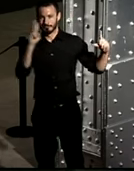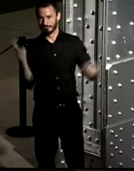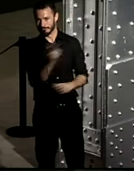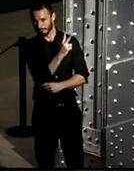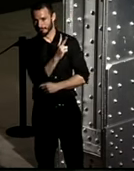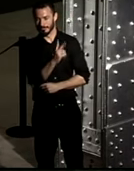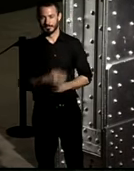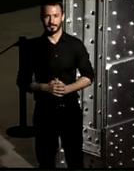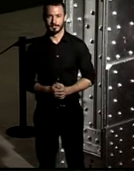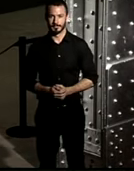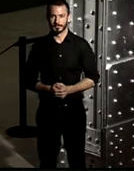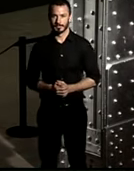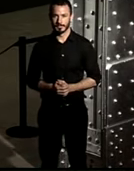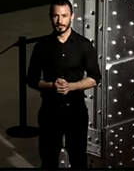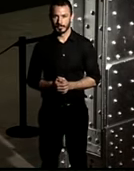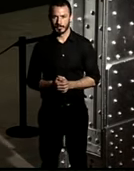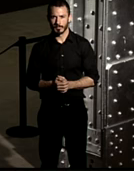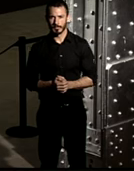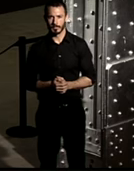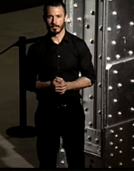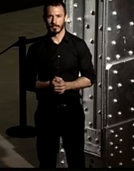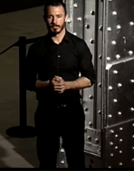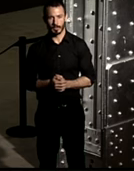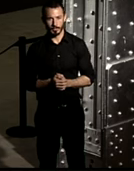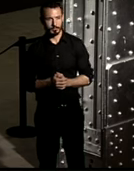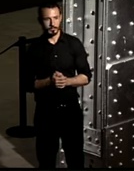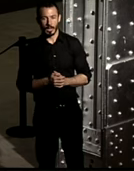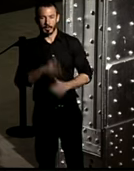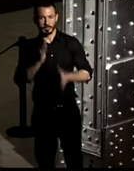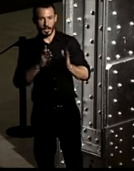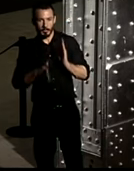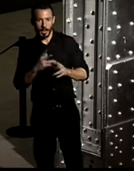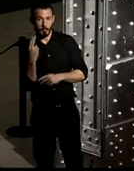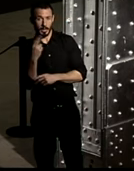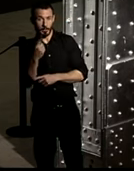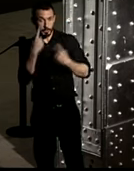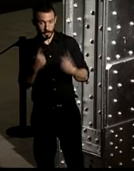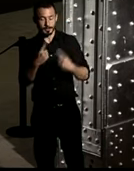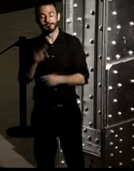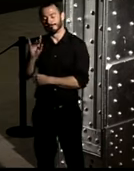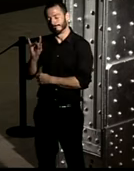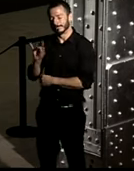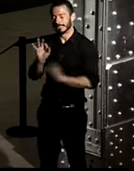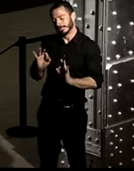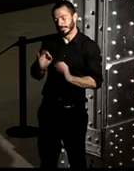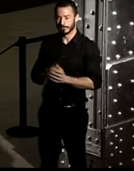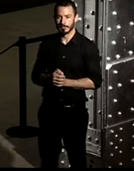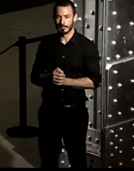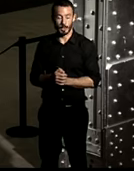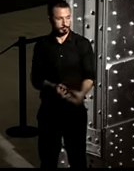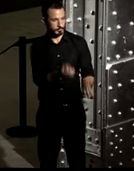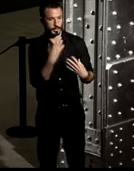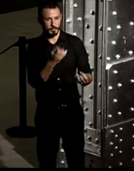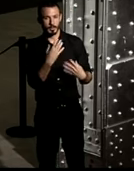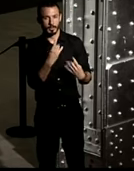acuerdo? ¿Es la primera vez que acudís a una terapia de pareja? Sí, la primera. Sí, es la primera vez. Bueno,